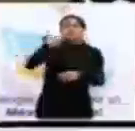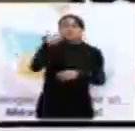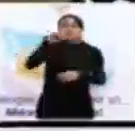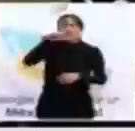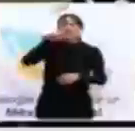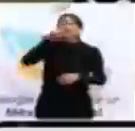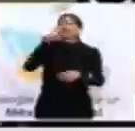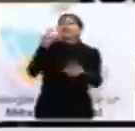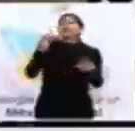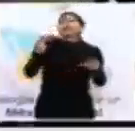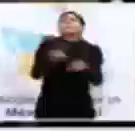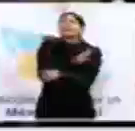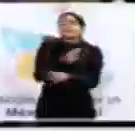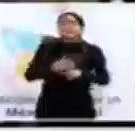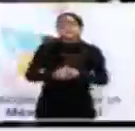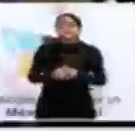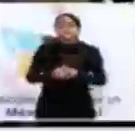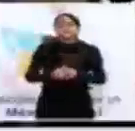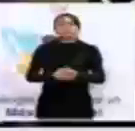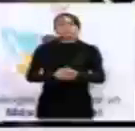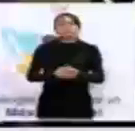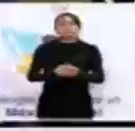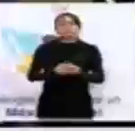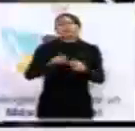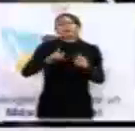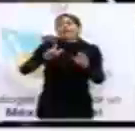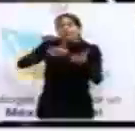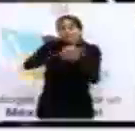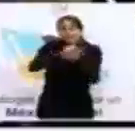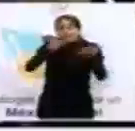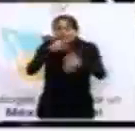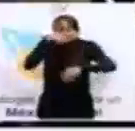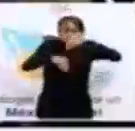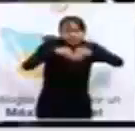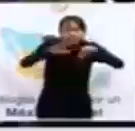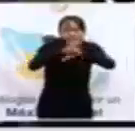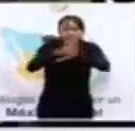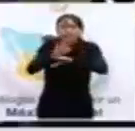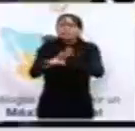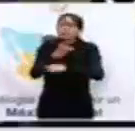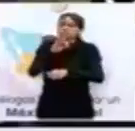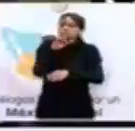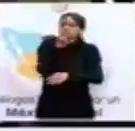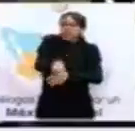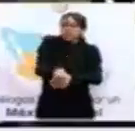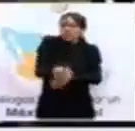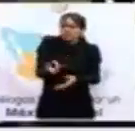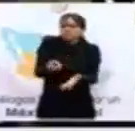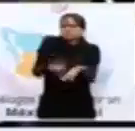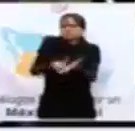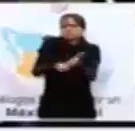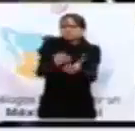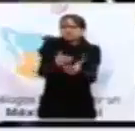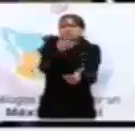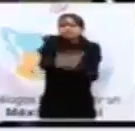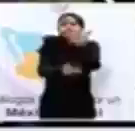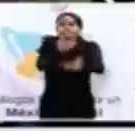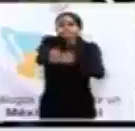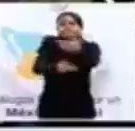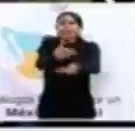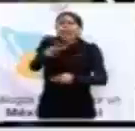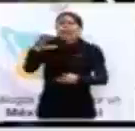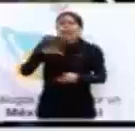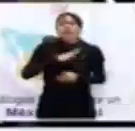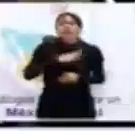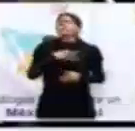política pública hay avances importantes. Y yo creo que la realidad del campo,